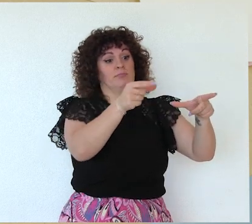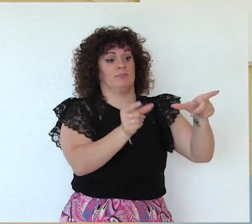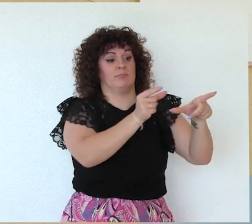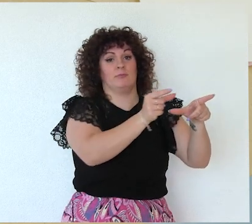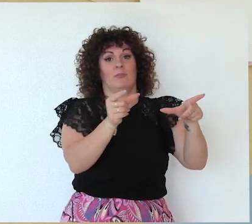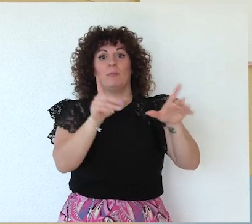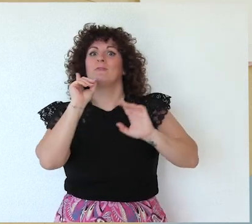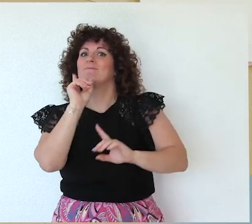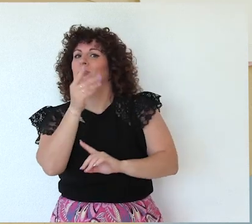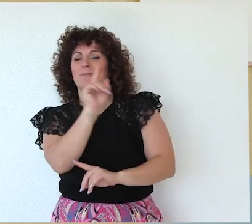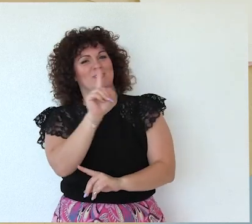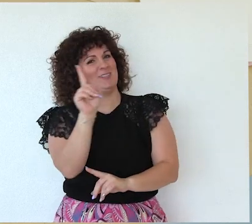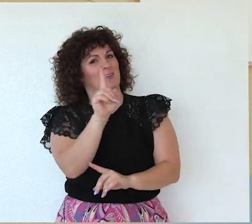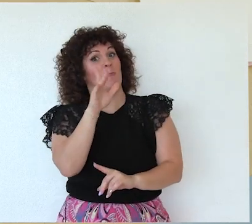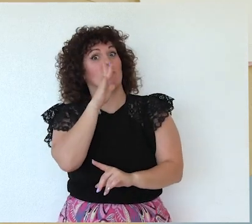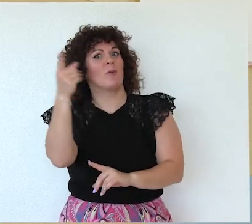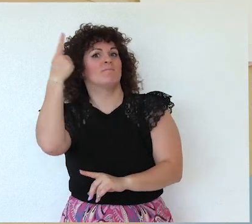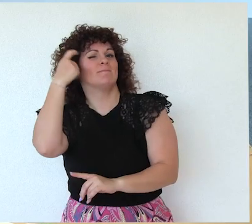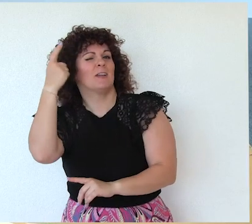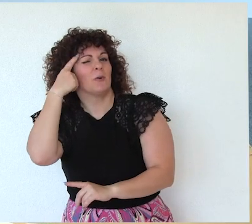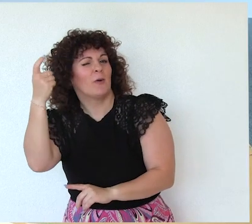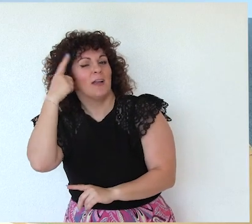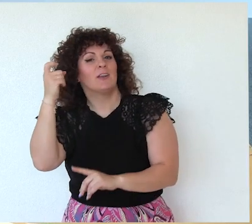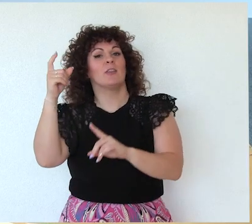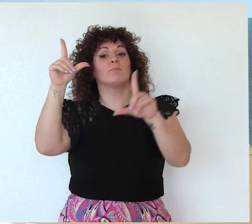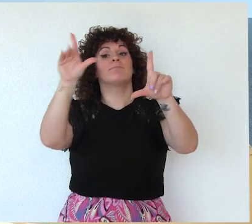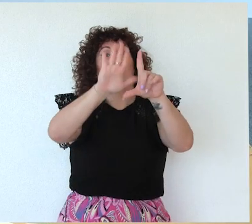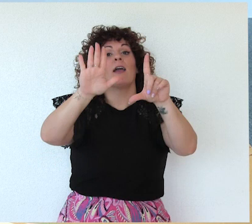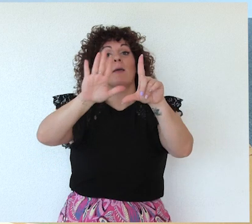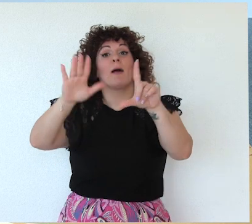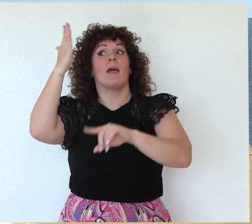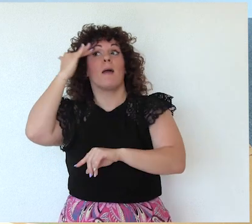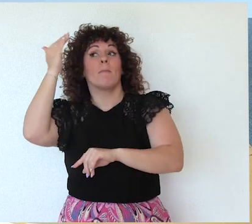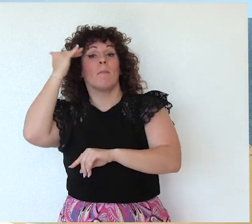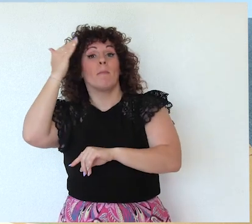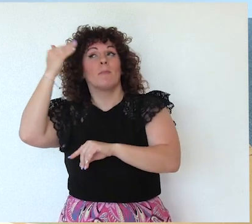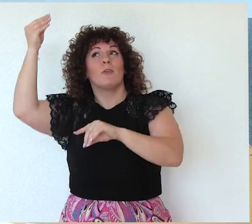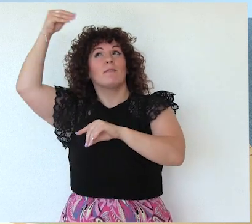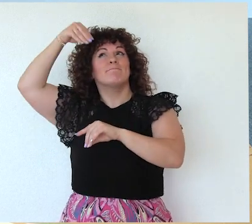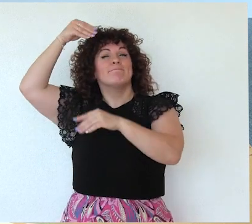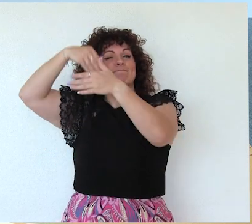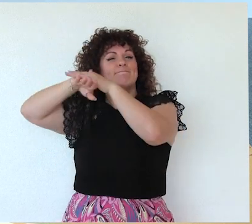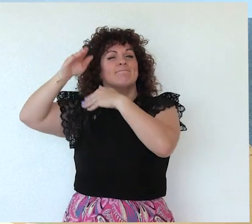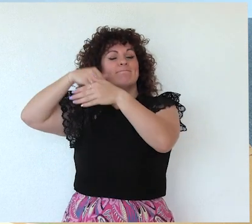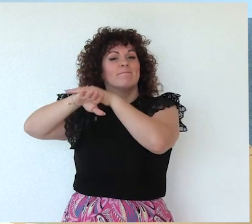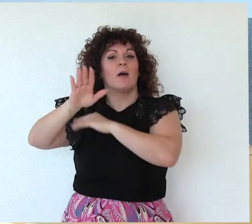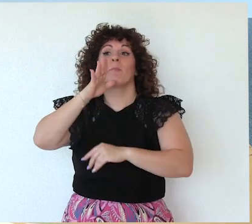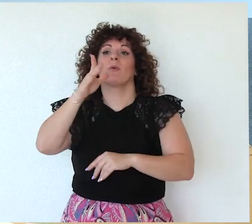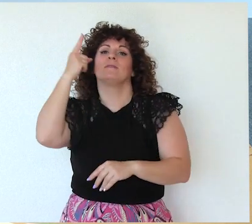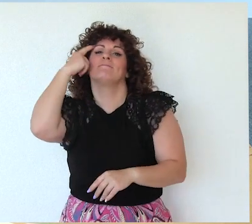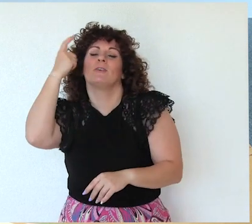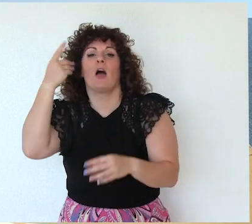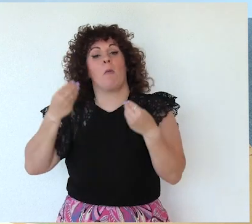que nos ha tocado, sino a los recuerdos, a las imágenes que nuestra memoria tiene